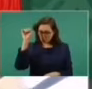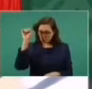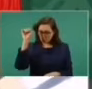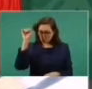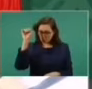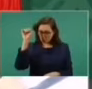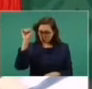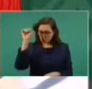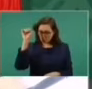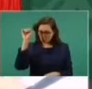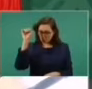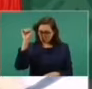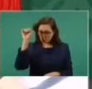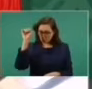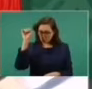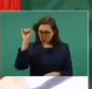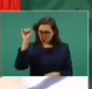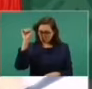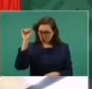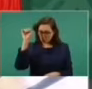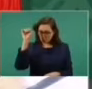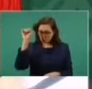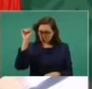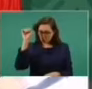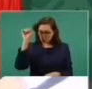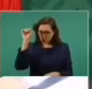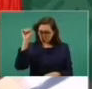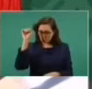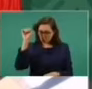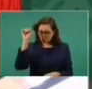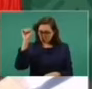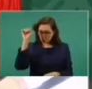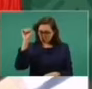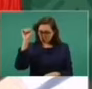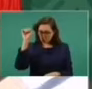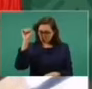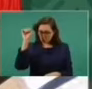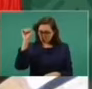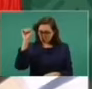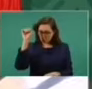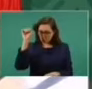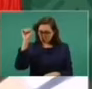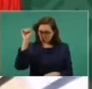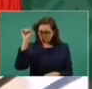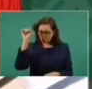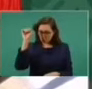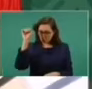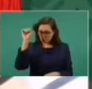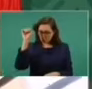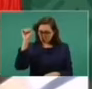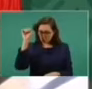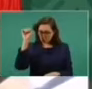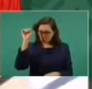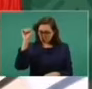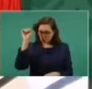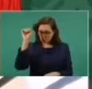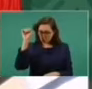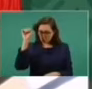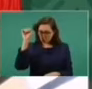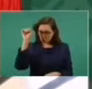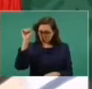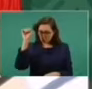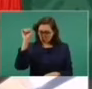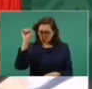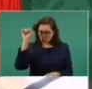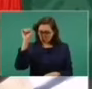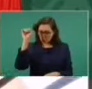muy adelantados, ¿sí?, Canadá y de hecho muchos países de Latinoamérica como Argentina, Uruguay, Cuba, ¿sí?, Francia,